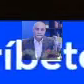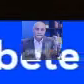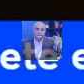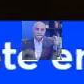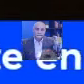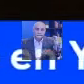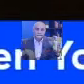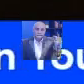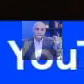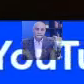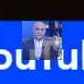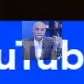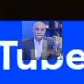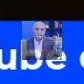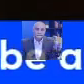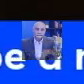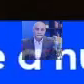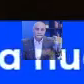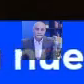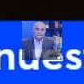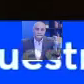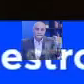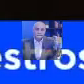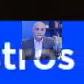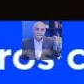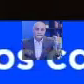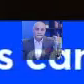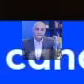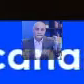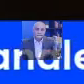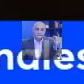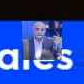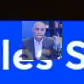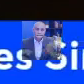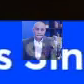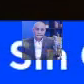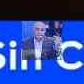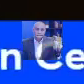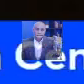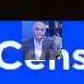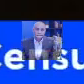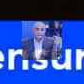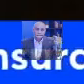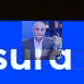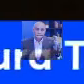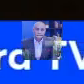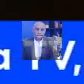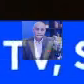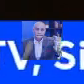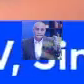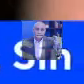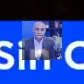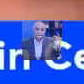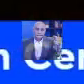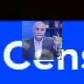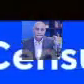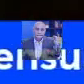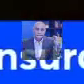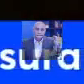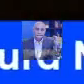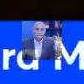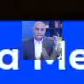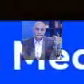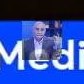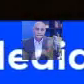apoyar a todos los compañeros, hay que estar respaldando a Claudia ante este tipo de ataques, hay que respaldar al